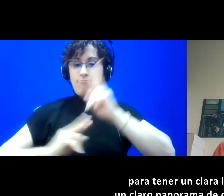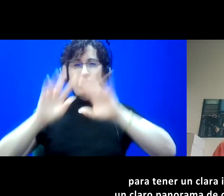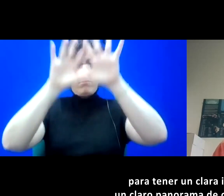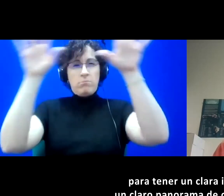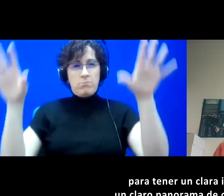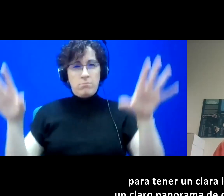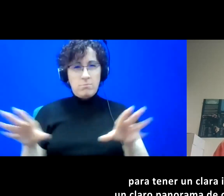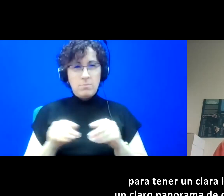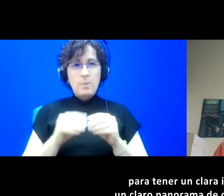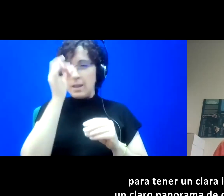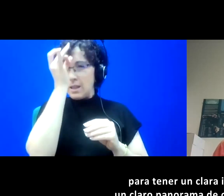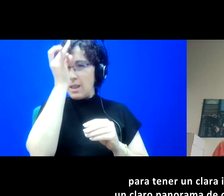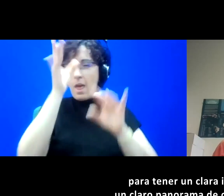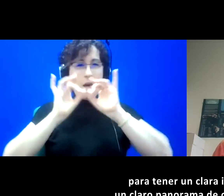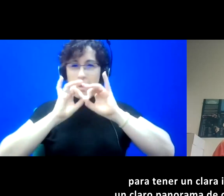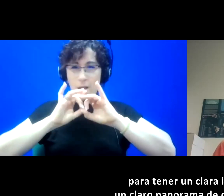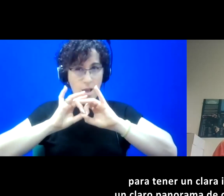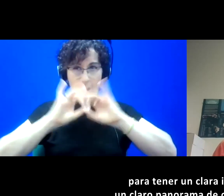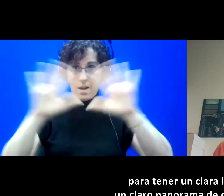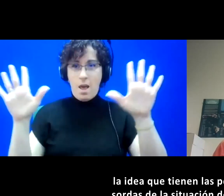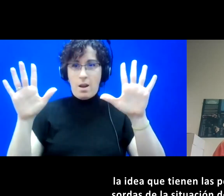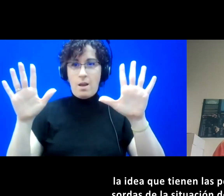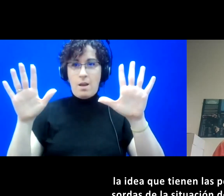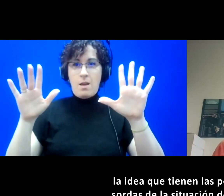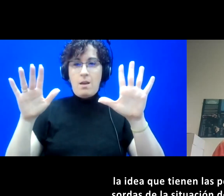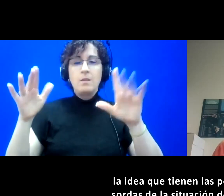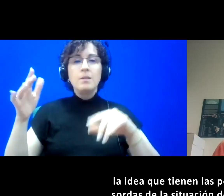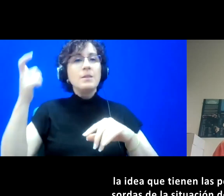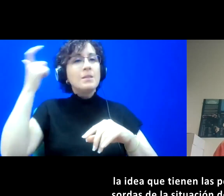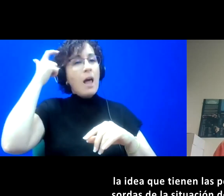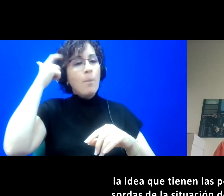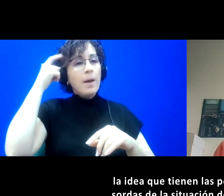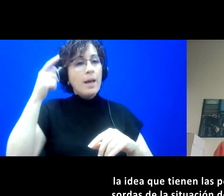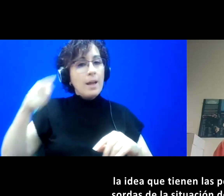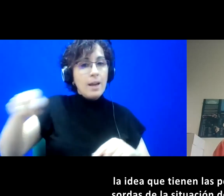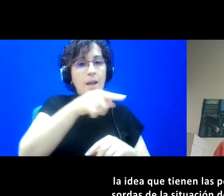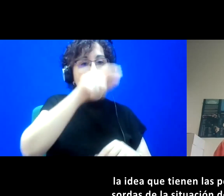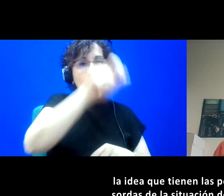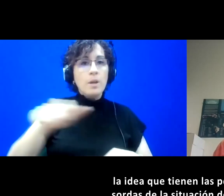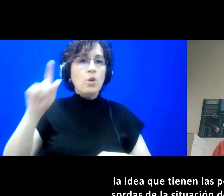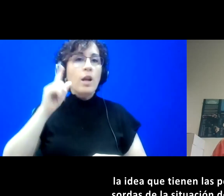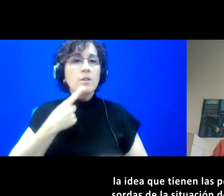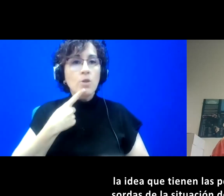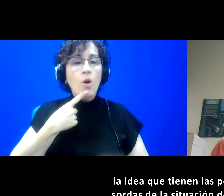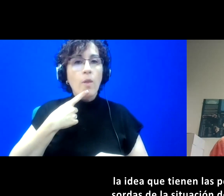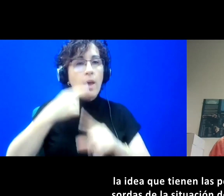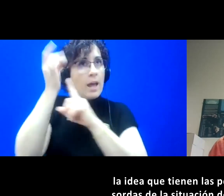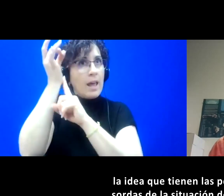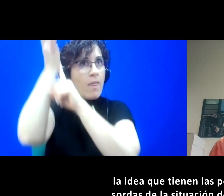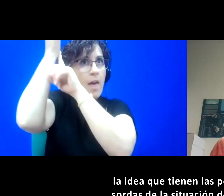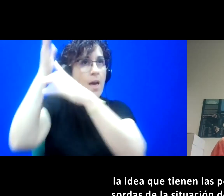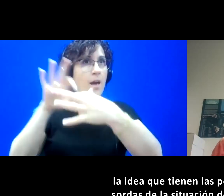claro panorama de cuál era la idea que tienen las personas sordas de la situación de la